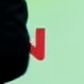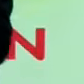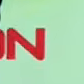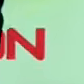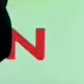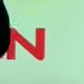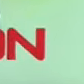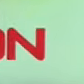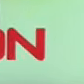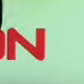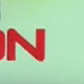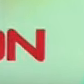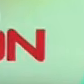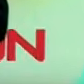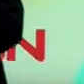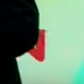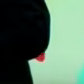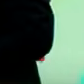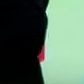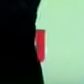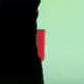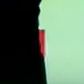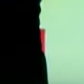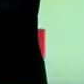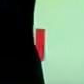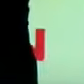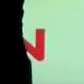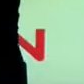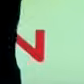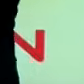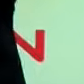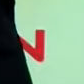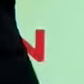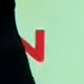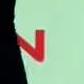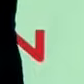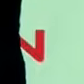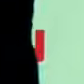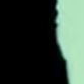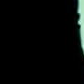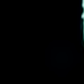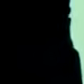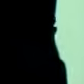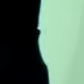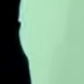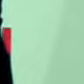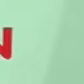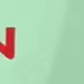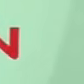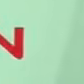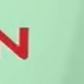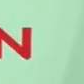que dar vueltas y vueltas y vueltas. Ahí aprendió, ¿no? A ver, aprendió. A ver. Música, por favor.